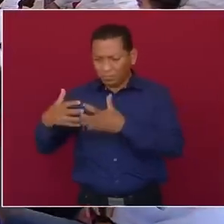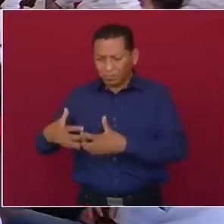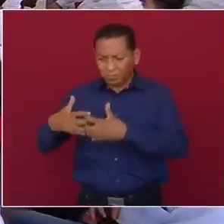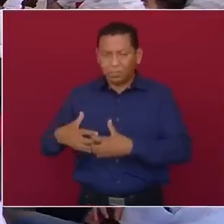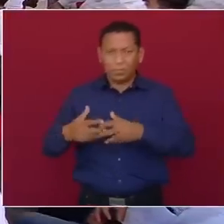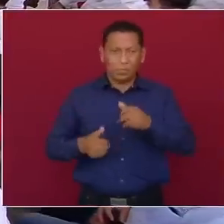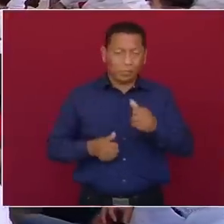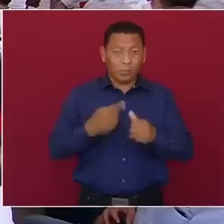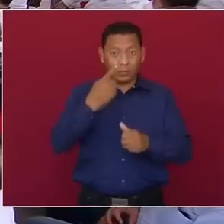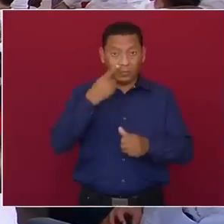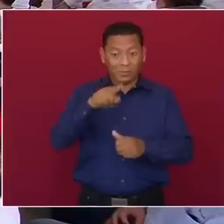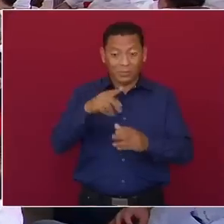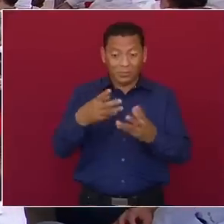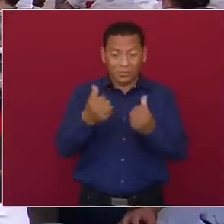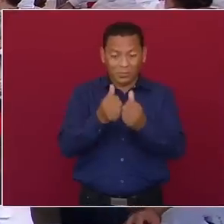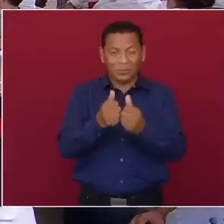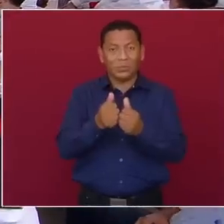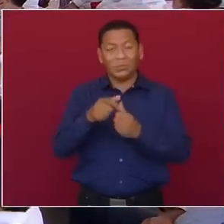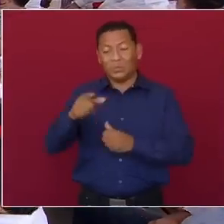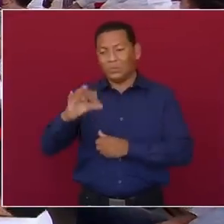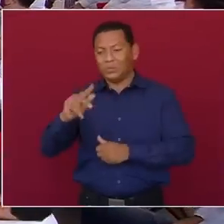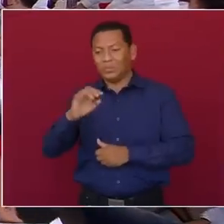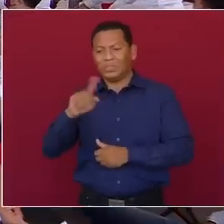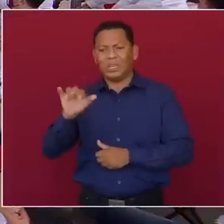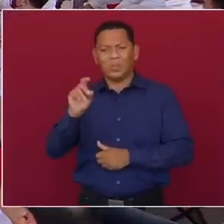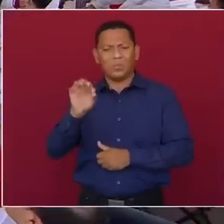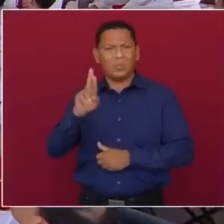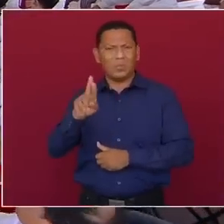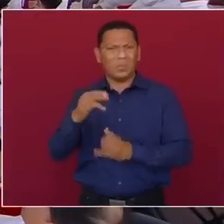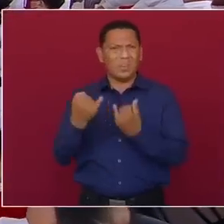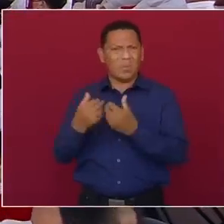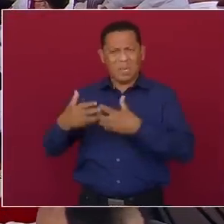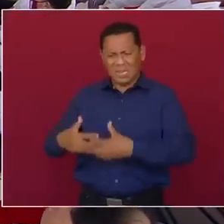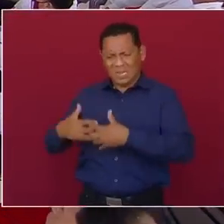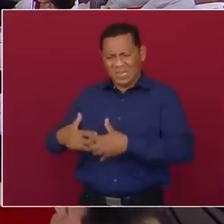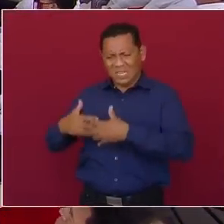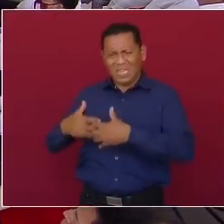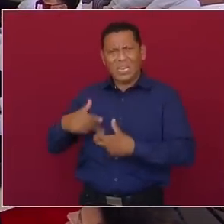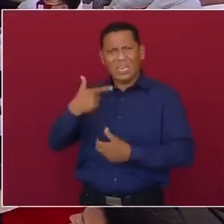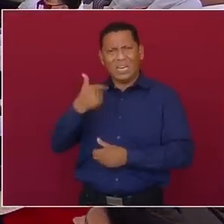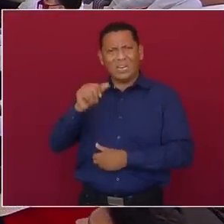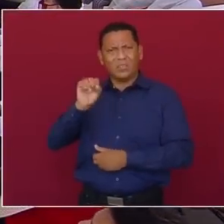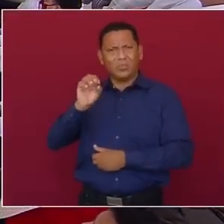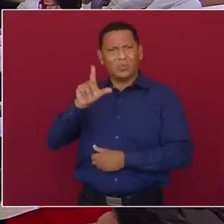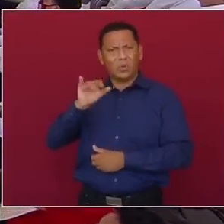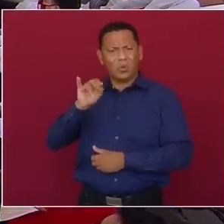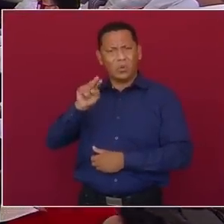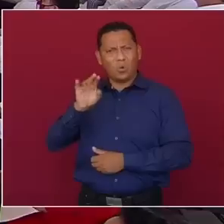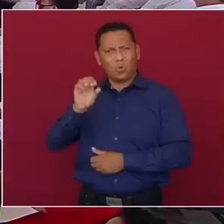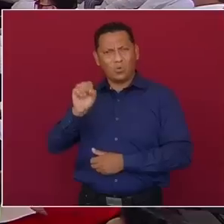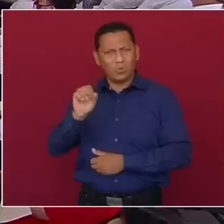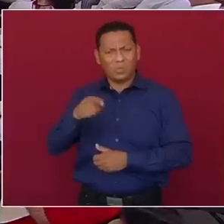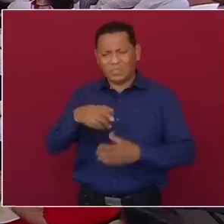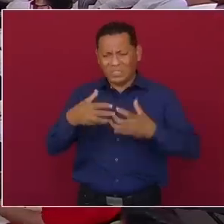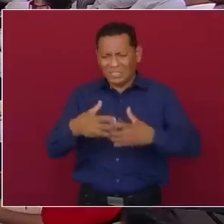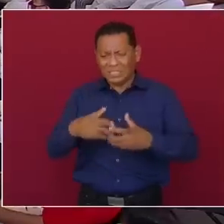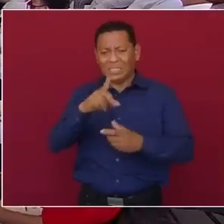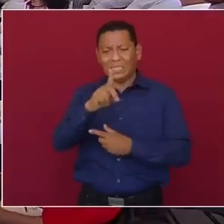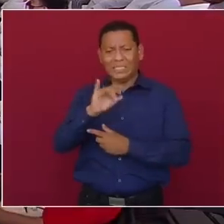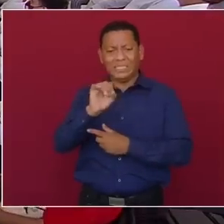planta combinada, la coquizadora, hidrotratadora de gasóleos, hidrotratadora de